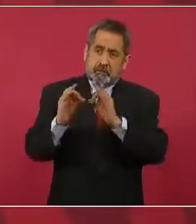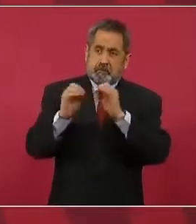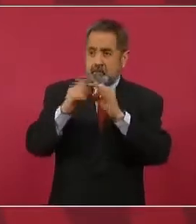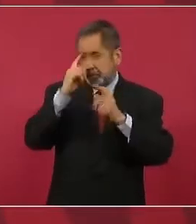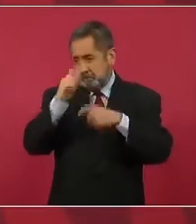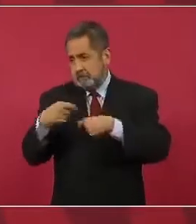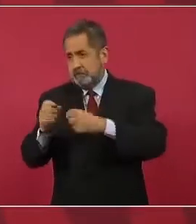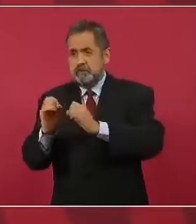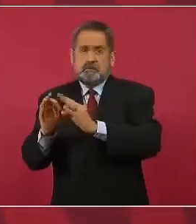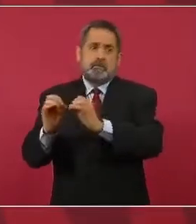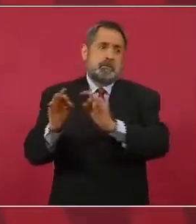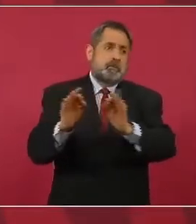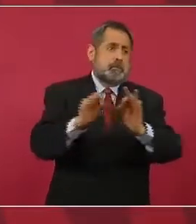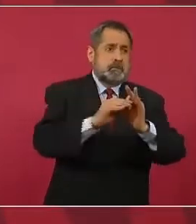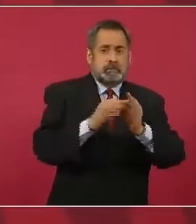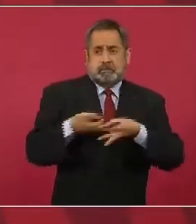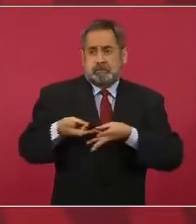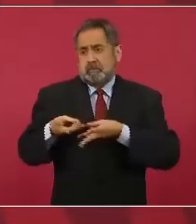extranjero.